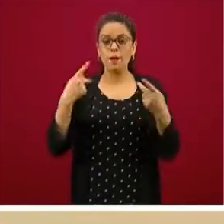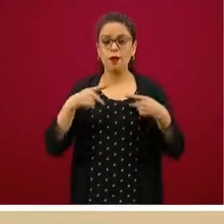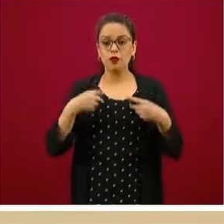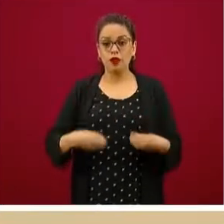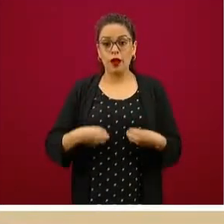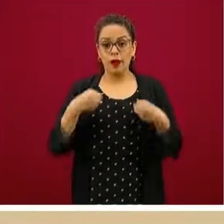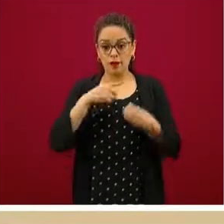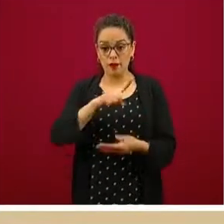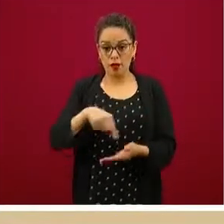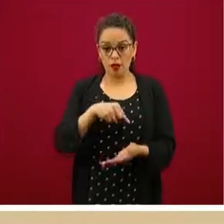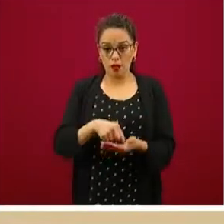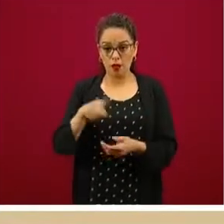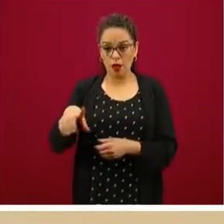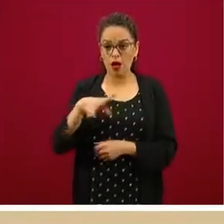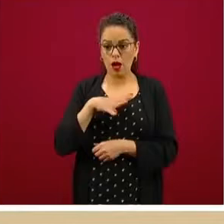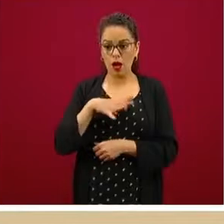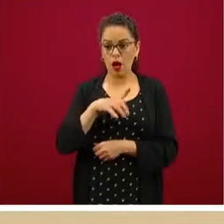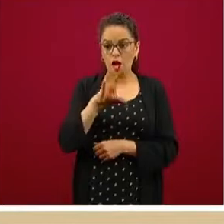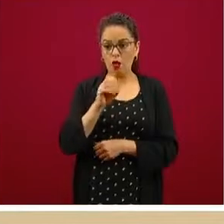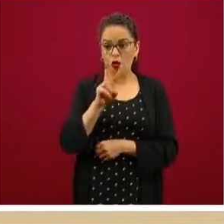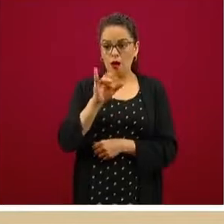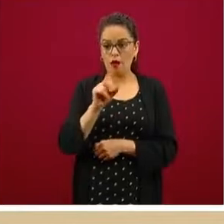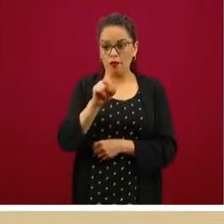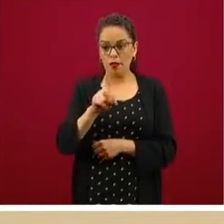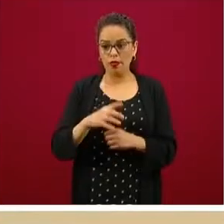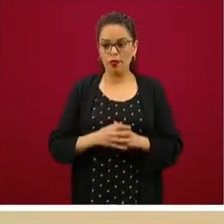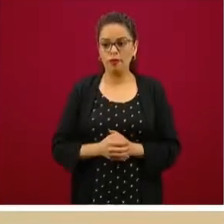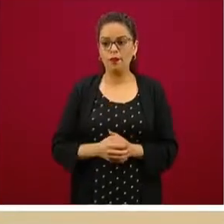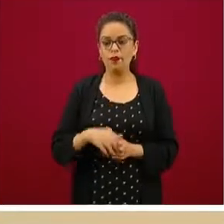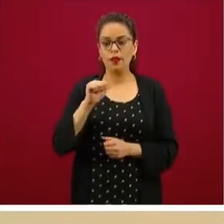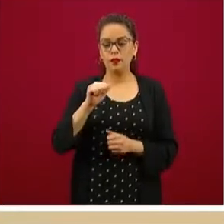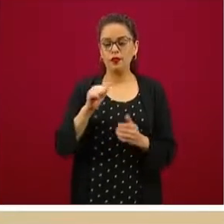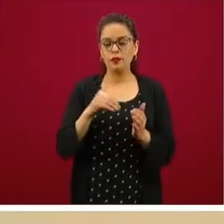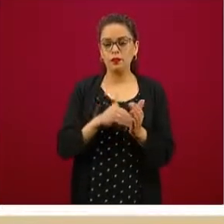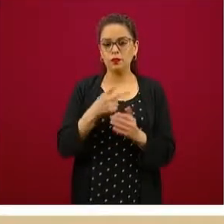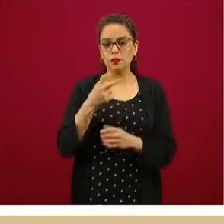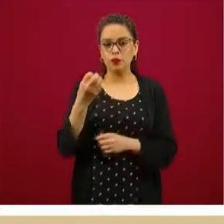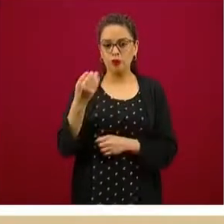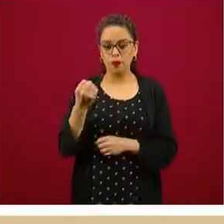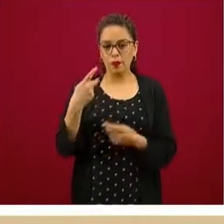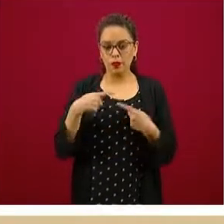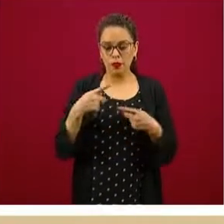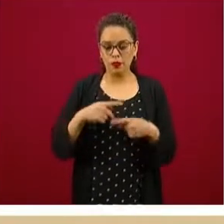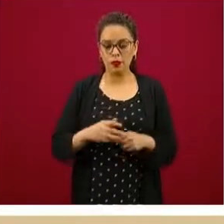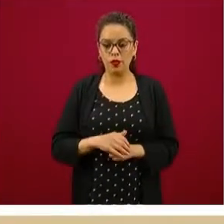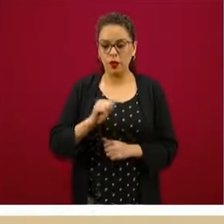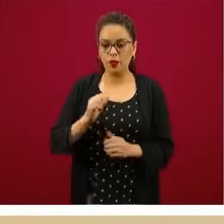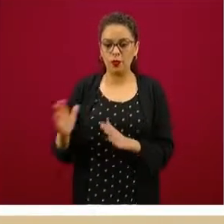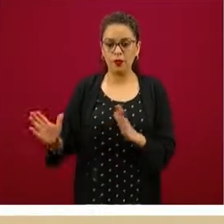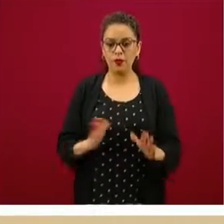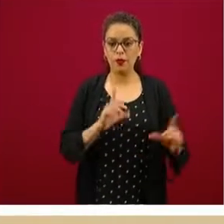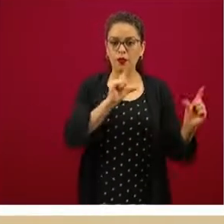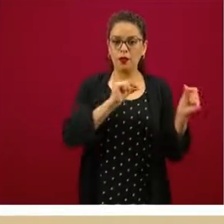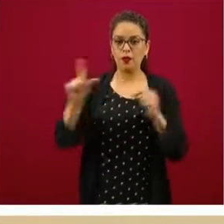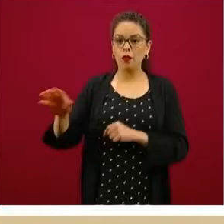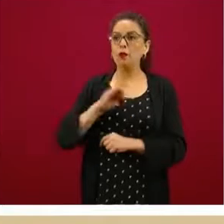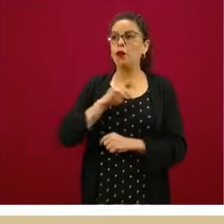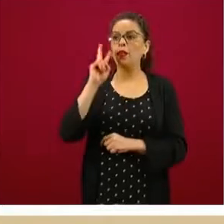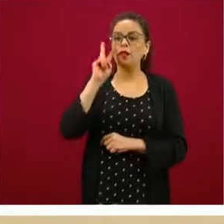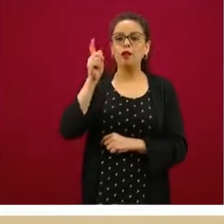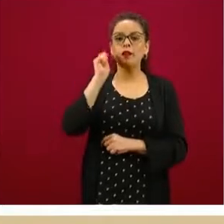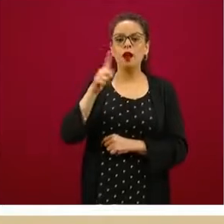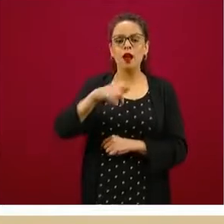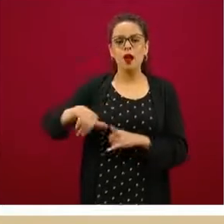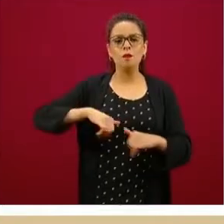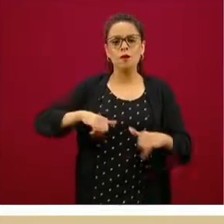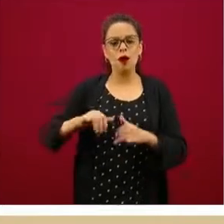tenido COVID. Este ha sido confirmado y notificado. La siguiente nos muestra lo que corresponde al mapa con este nuevo sistema